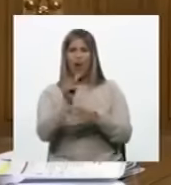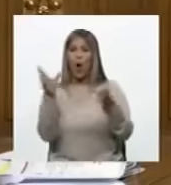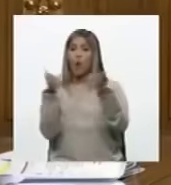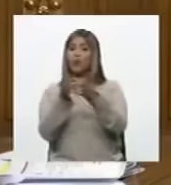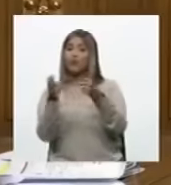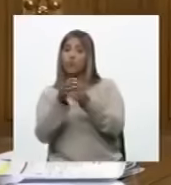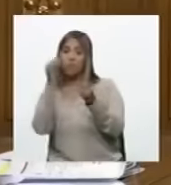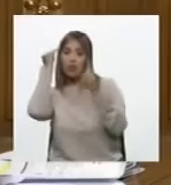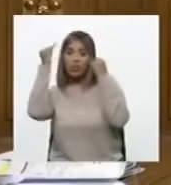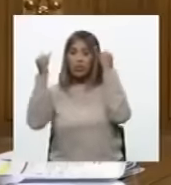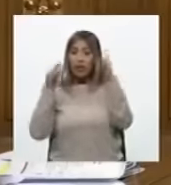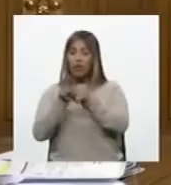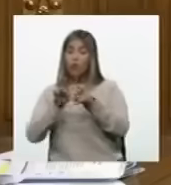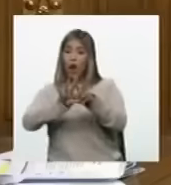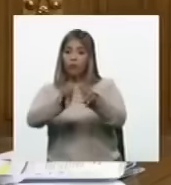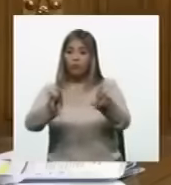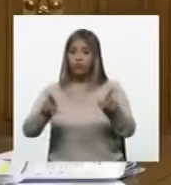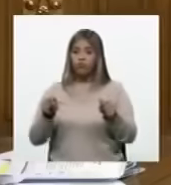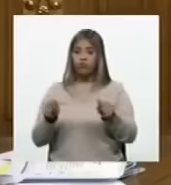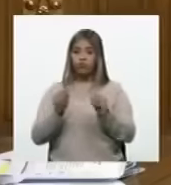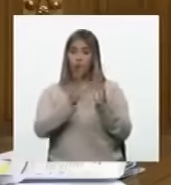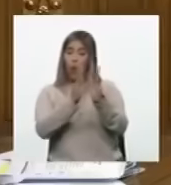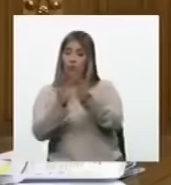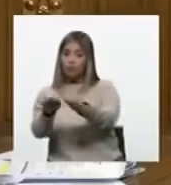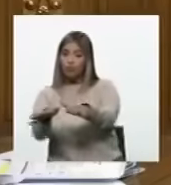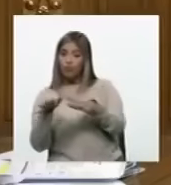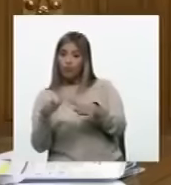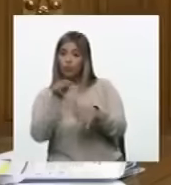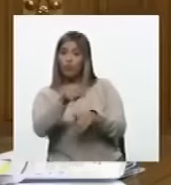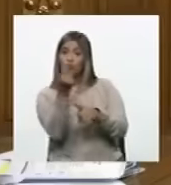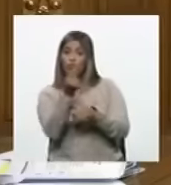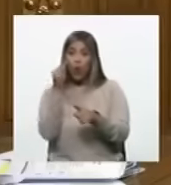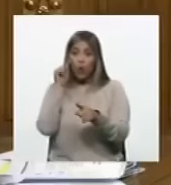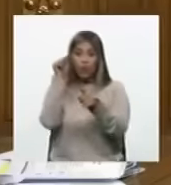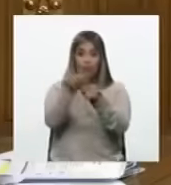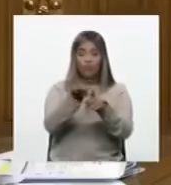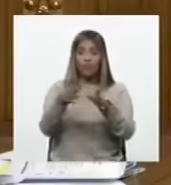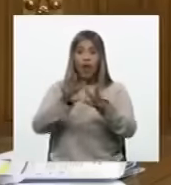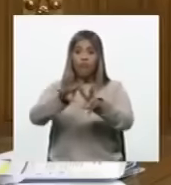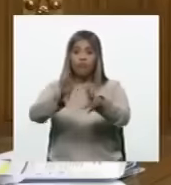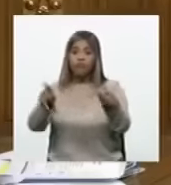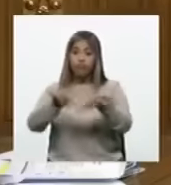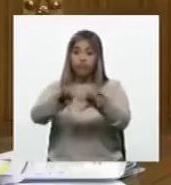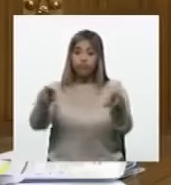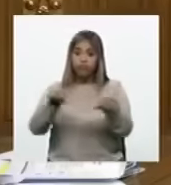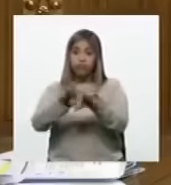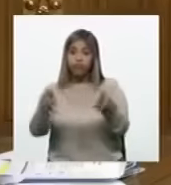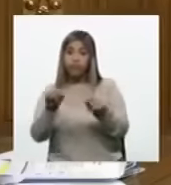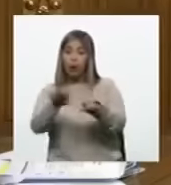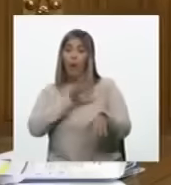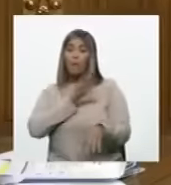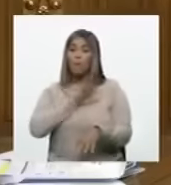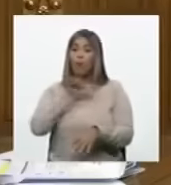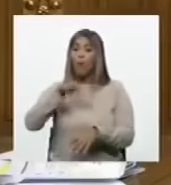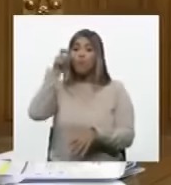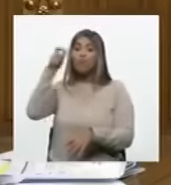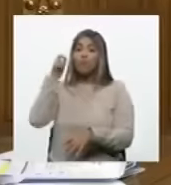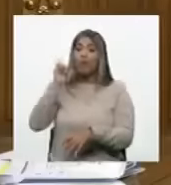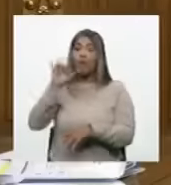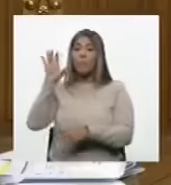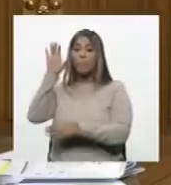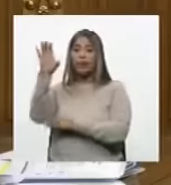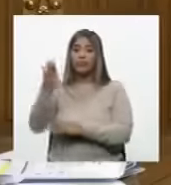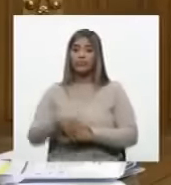grupos estructurados de delincuencia organizada. Ustedes solo están haciendo esto para robar los recursos de nuestro pueblo y de la